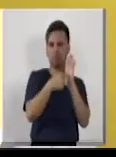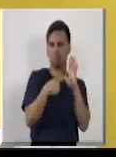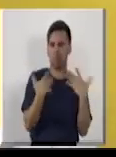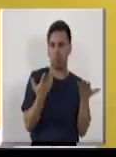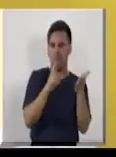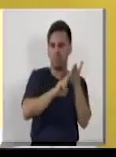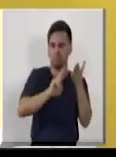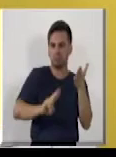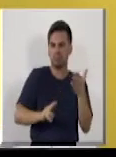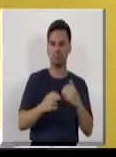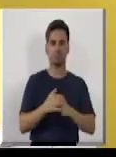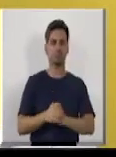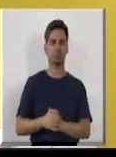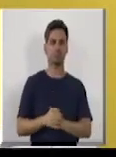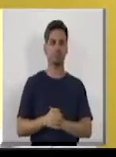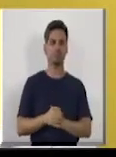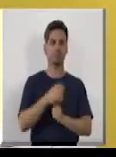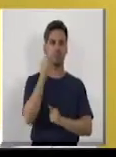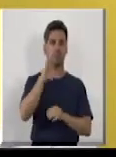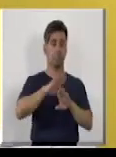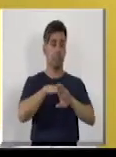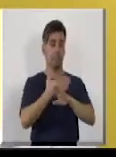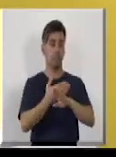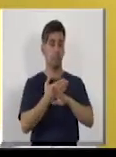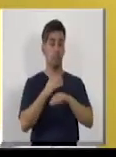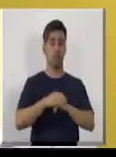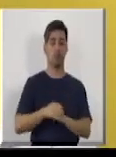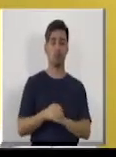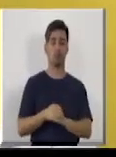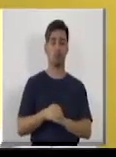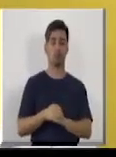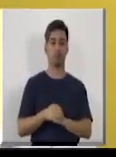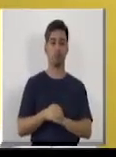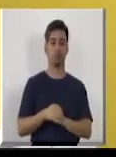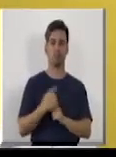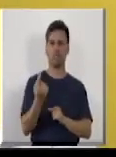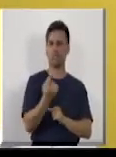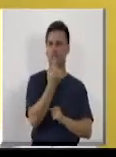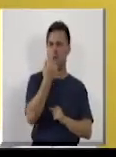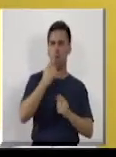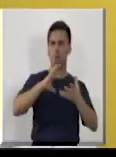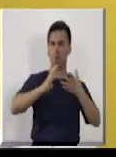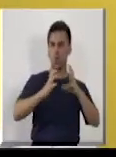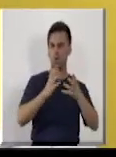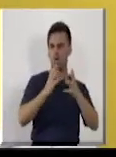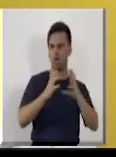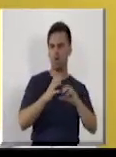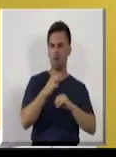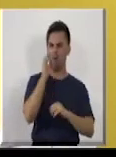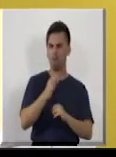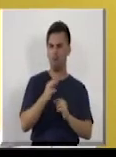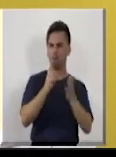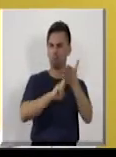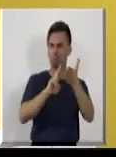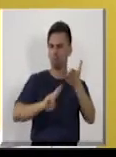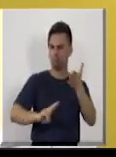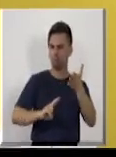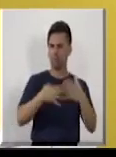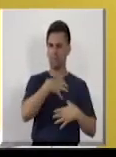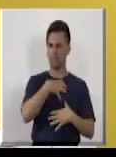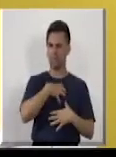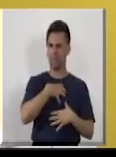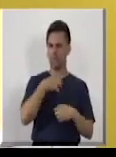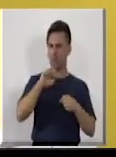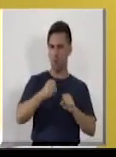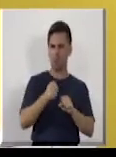¿A través de qué? Del frotamiento. ¿Existirá la única vía de frotamiento para electrizar los cuerpos? No, existen otras vías,